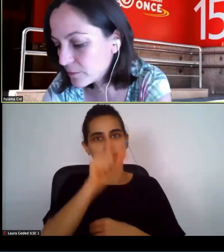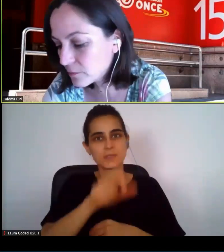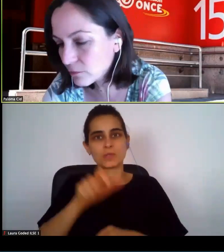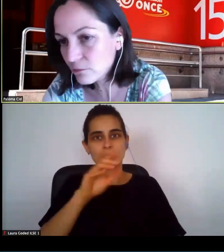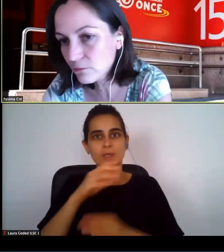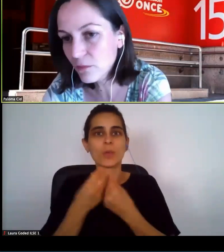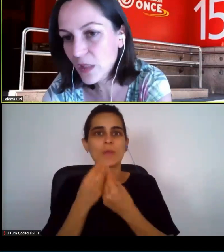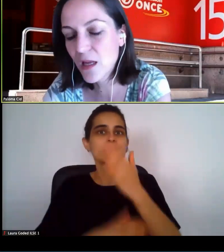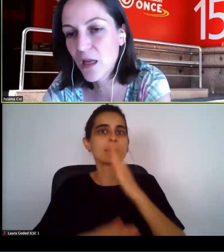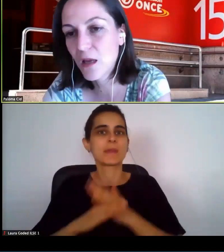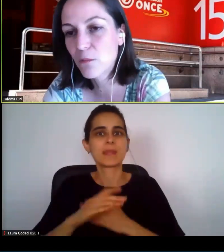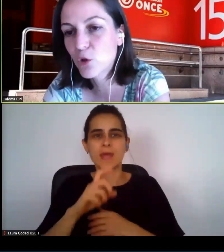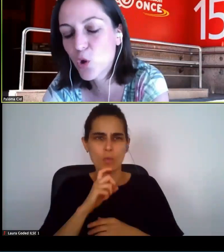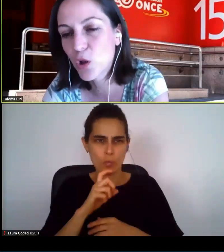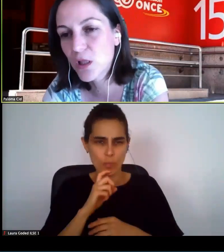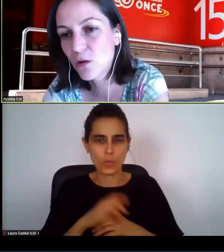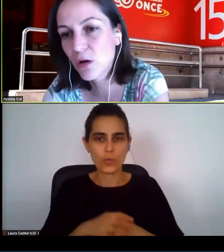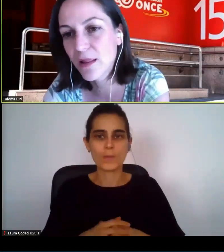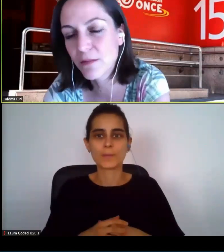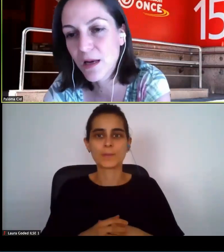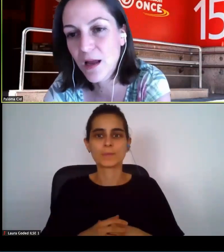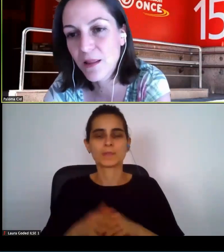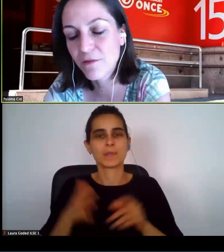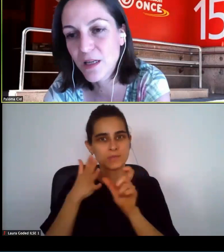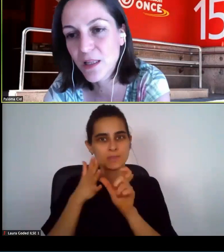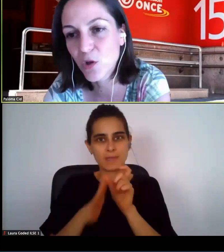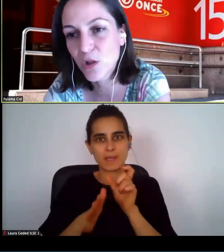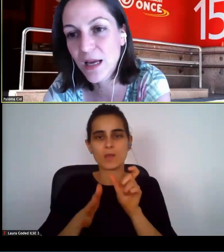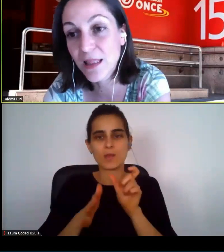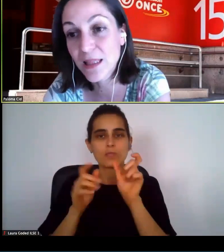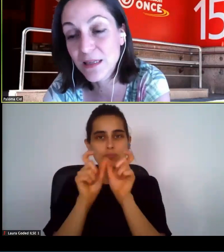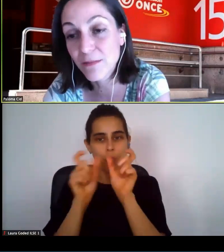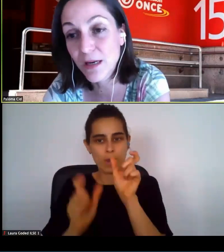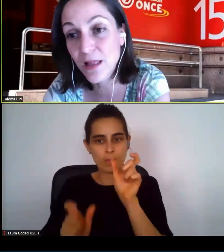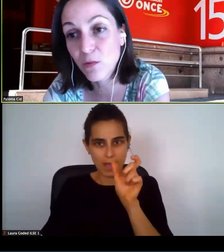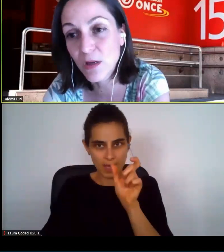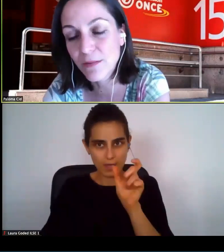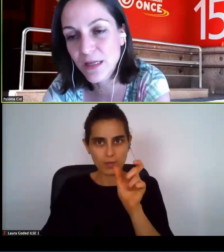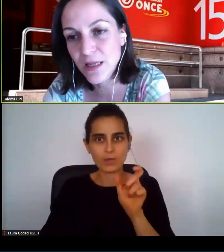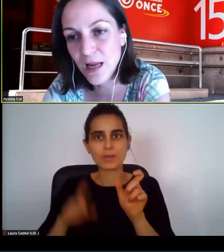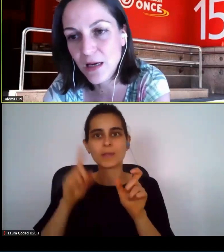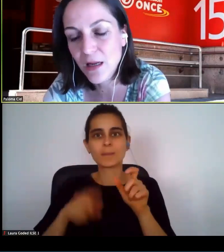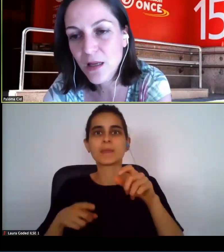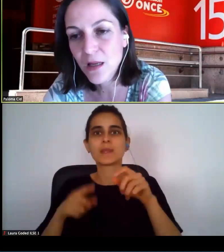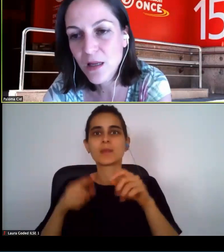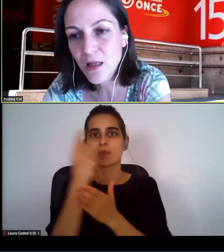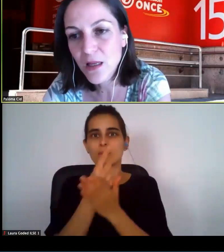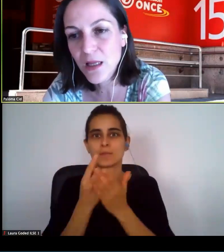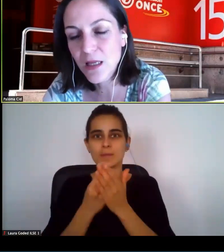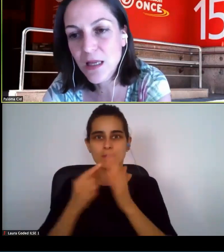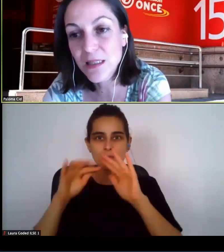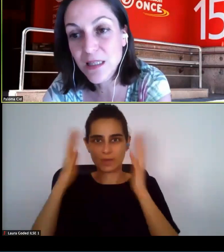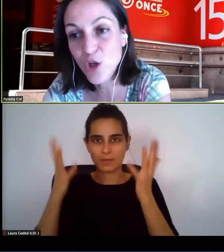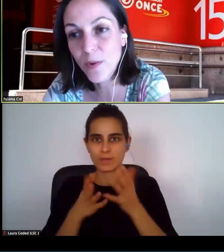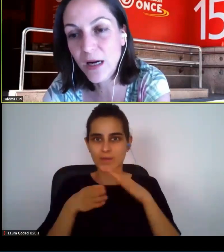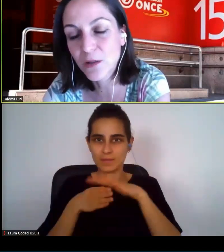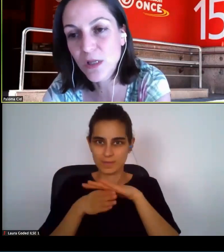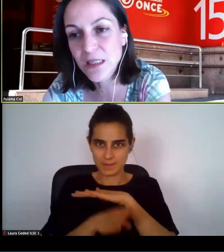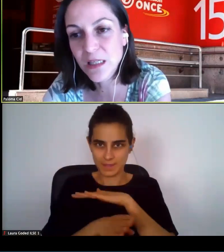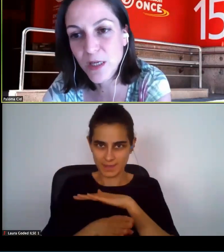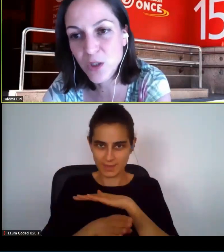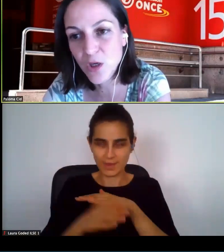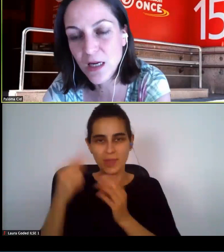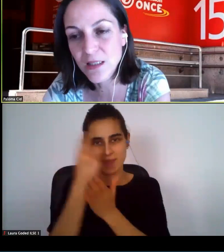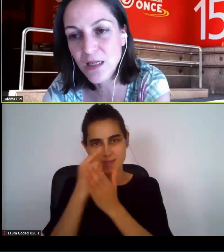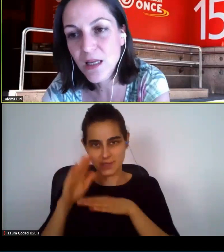vocabulario. Hemos conocido la definición de accesibilidad universal y el diseño para todas